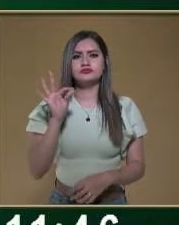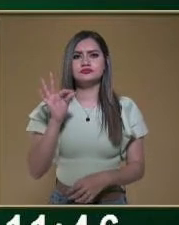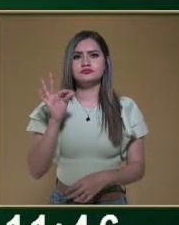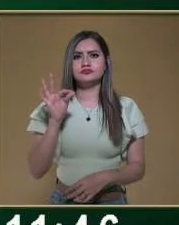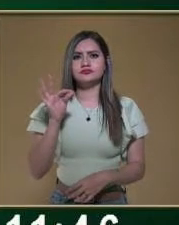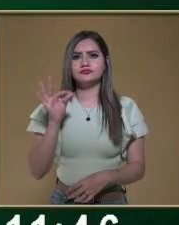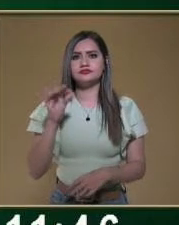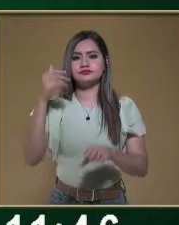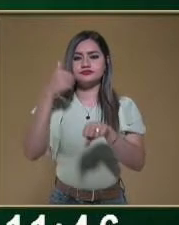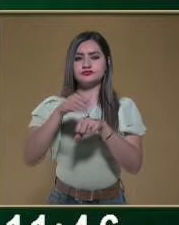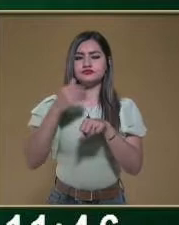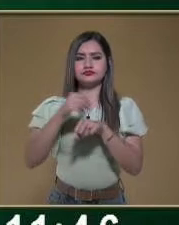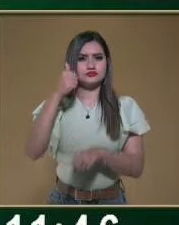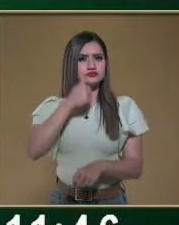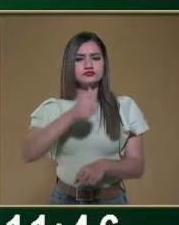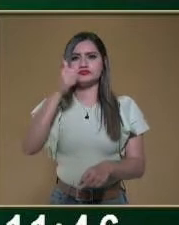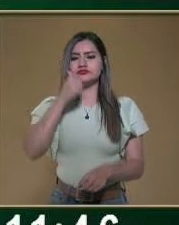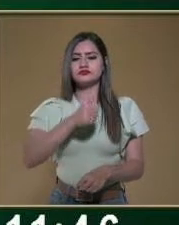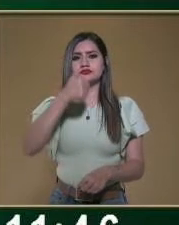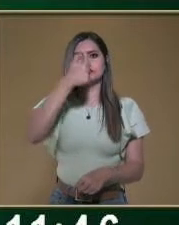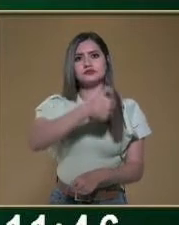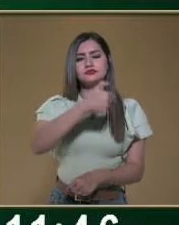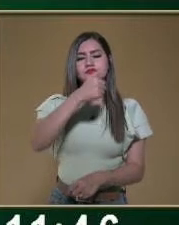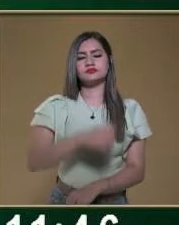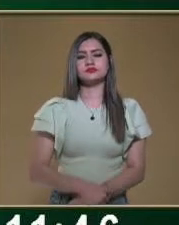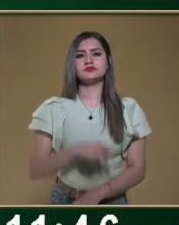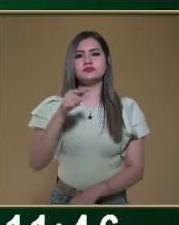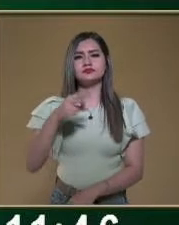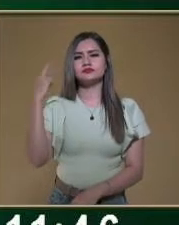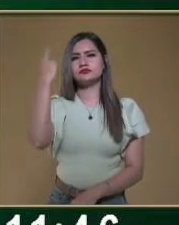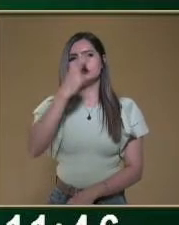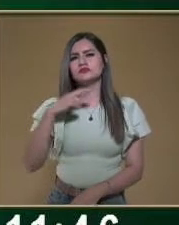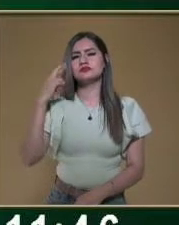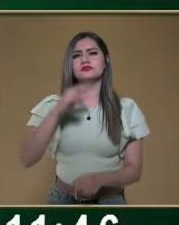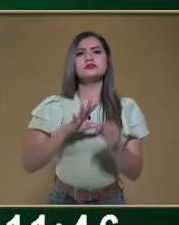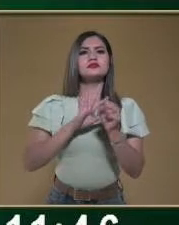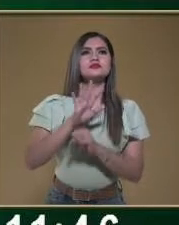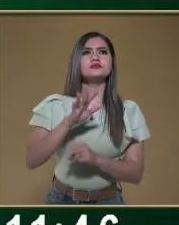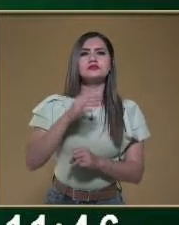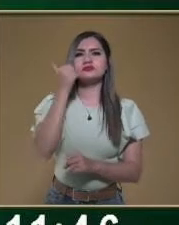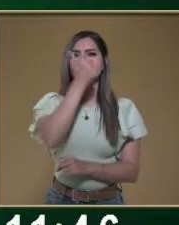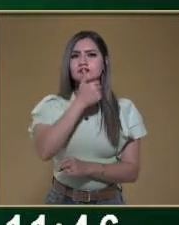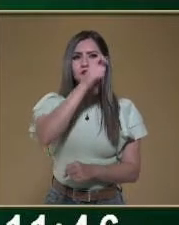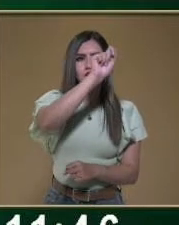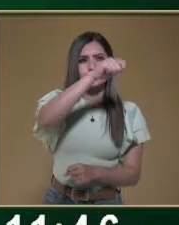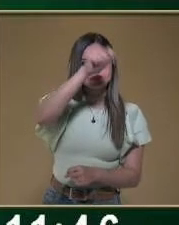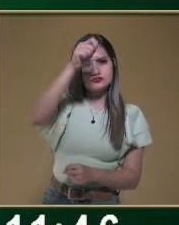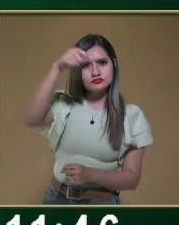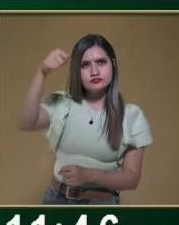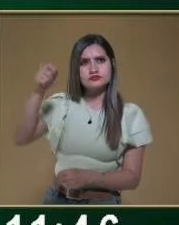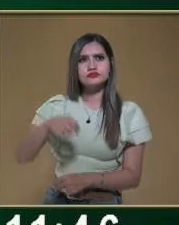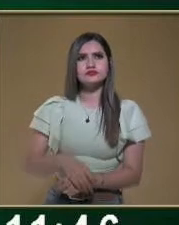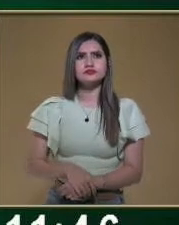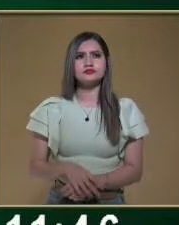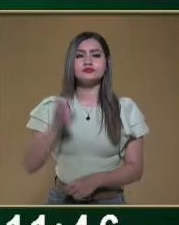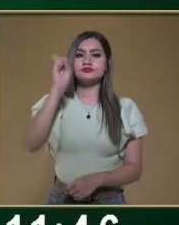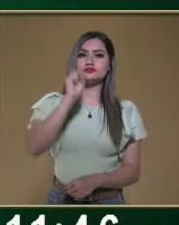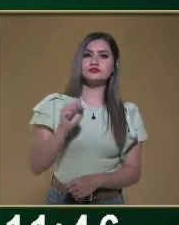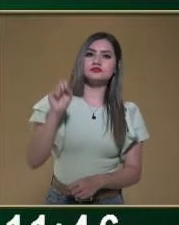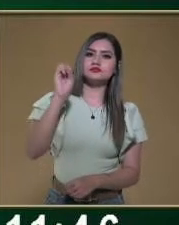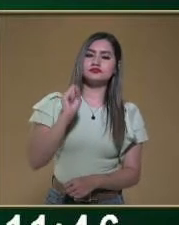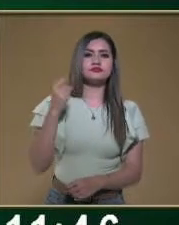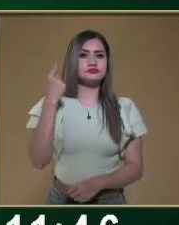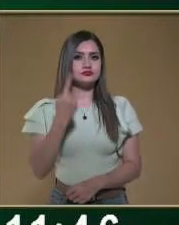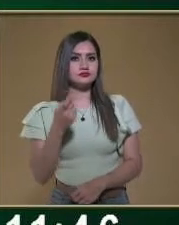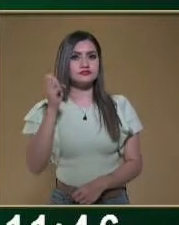el 6. Vamos a ver, tú también los puedes observar ahí, qué números marcó Marisol. Marisol marcó el 60, el